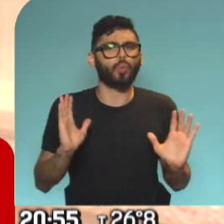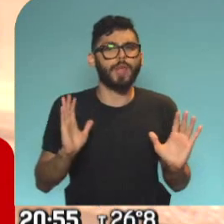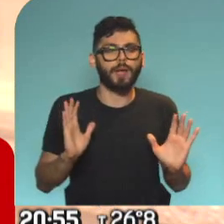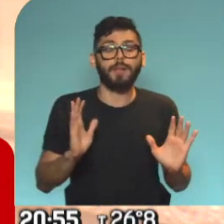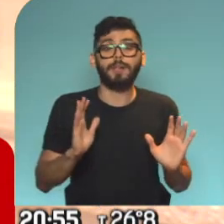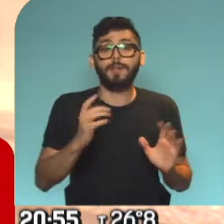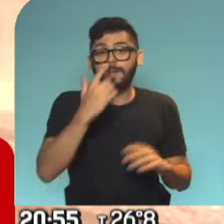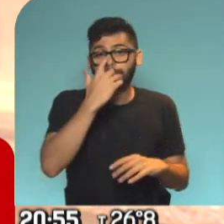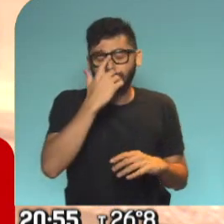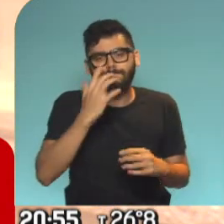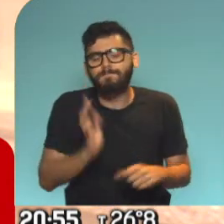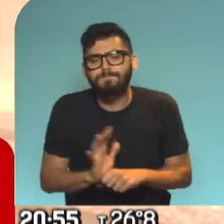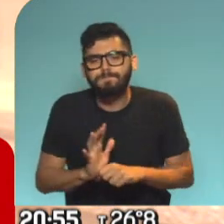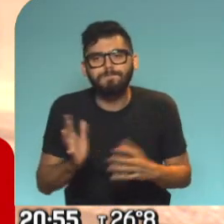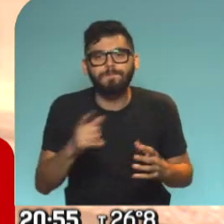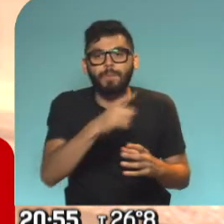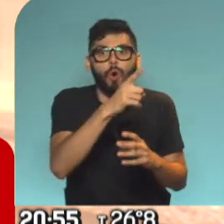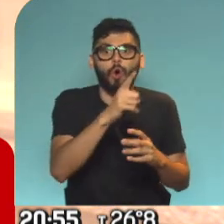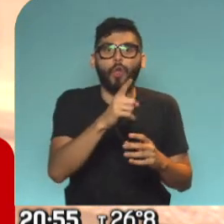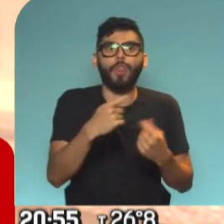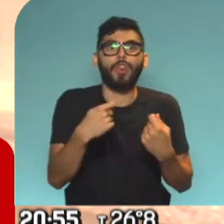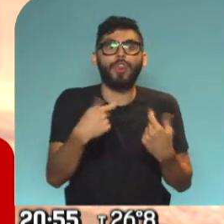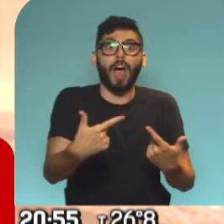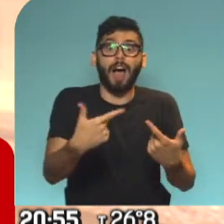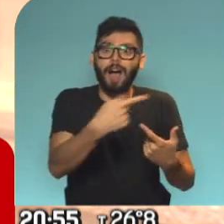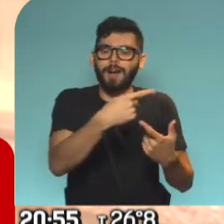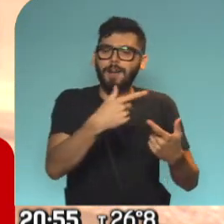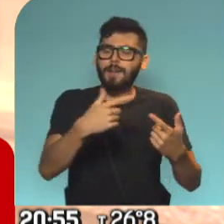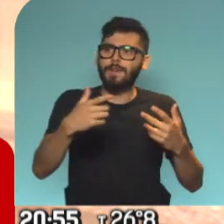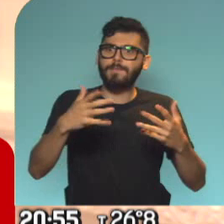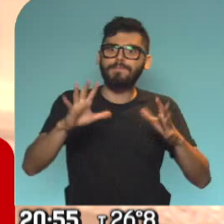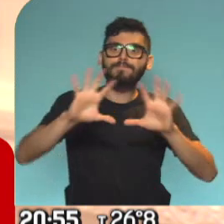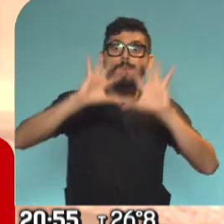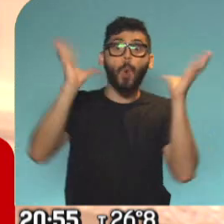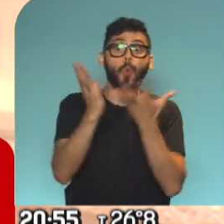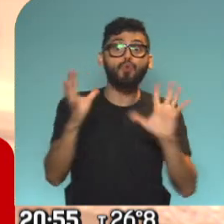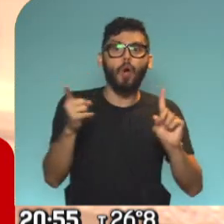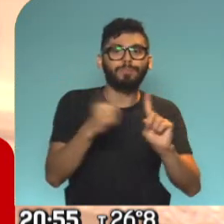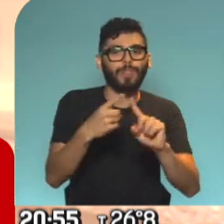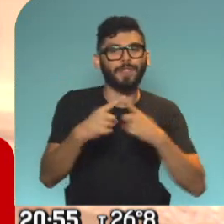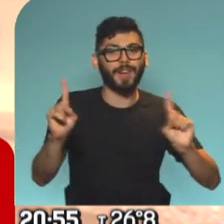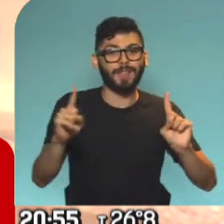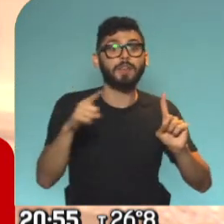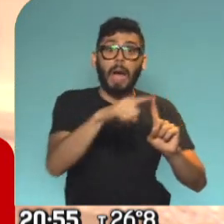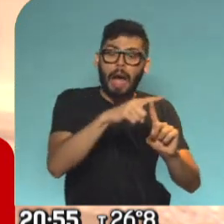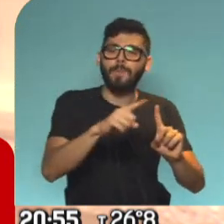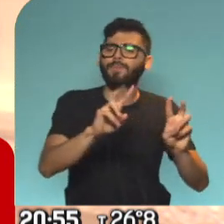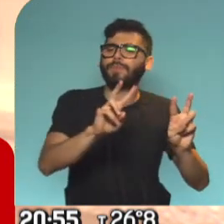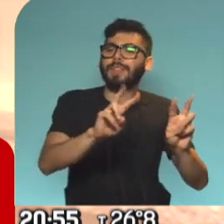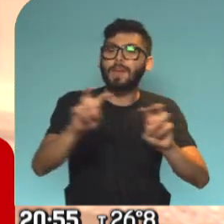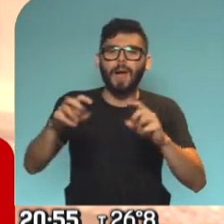tener una concepción distinta de lo que es el mundo y que puedan abrazar causas que tengan que ver con